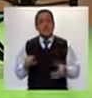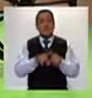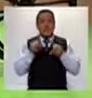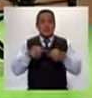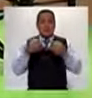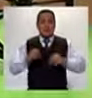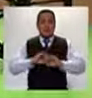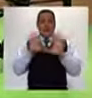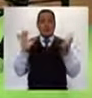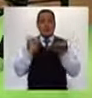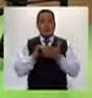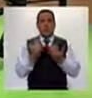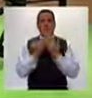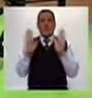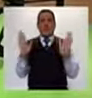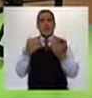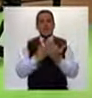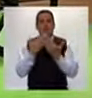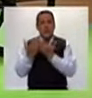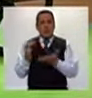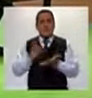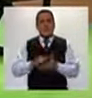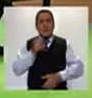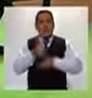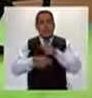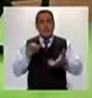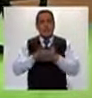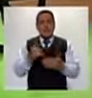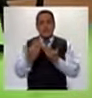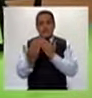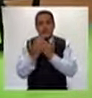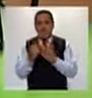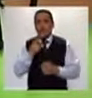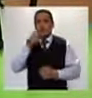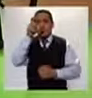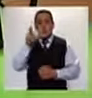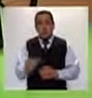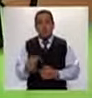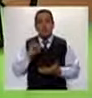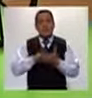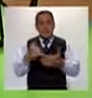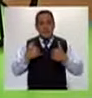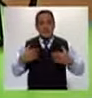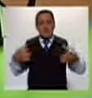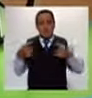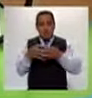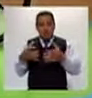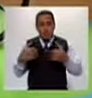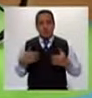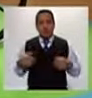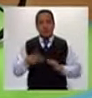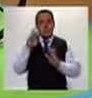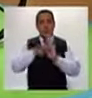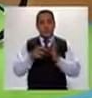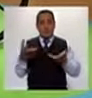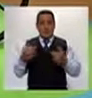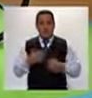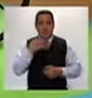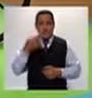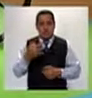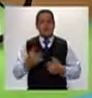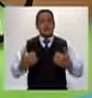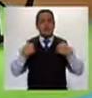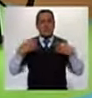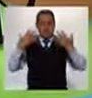claro pues cuando abran a la puerta verifiquen que la persona que está acercándose es una persona pues que pertenece justamente a este programa no es cierto